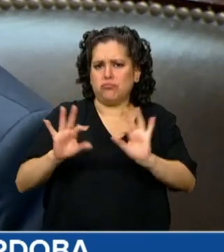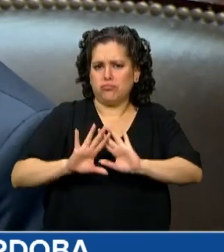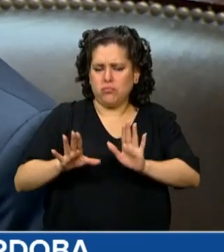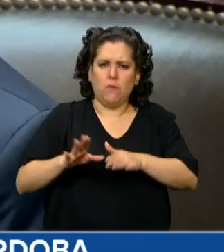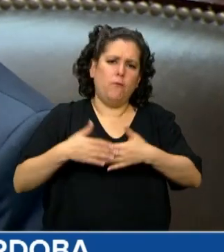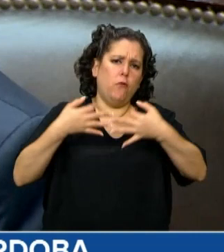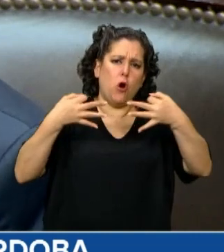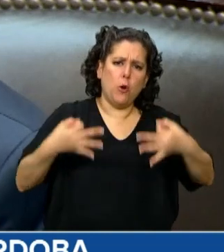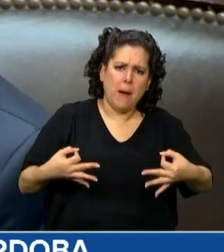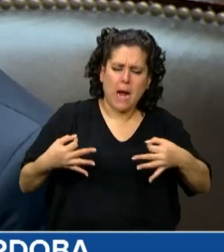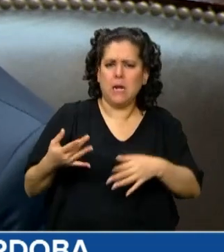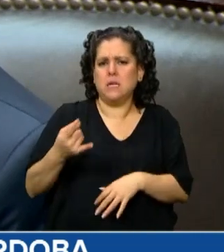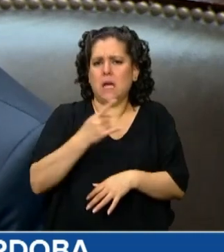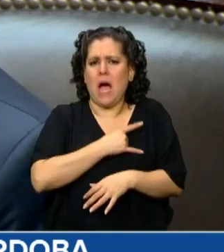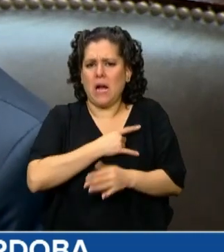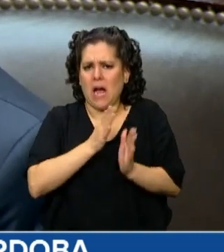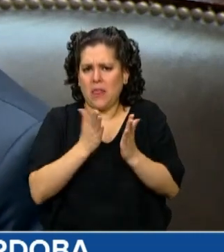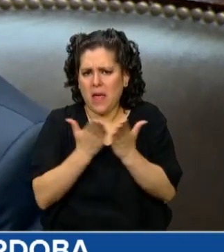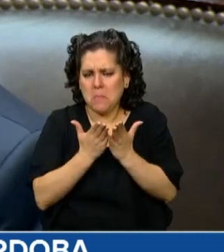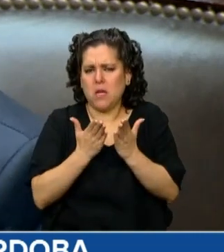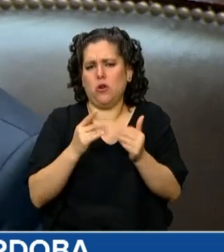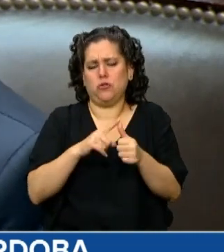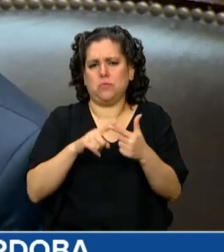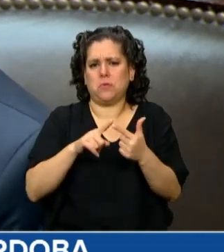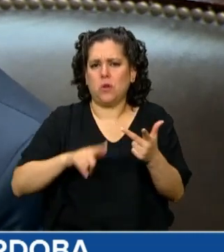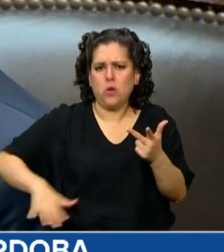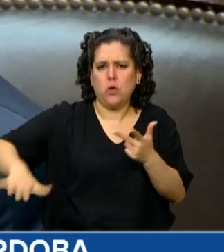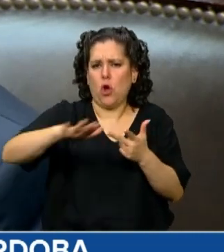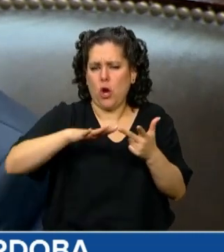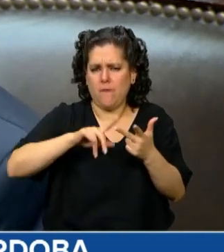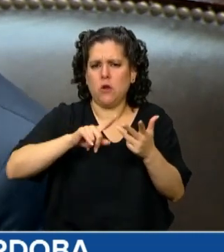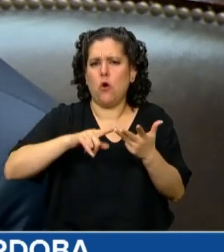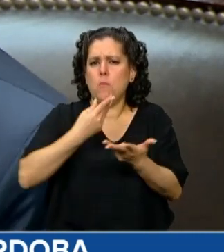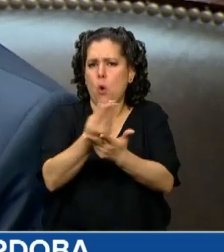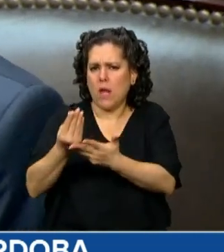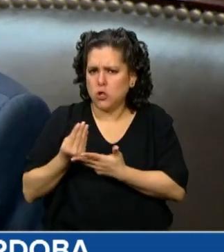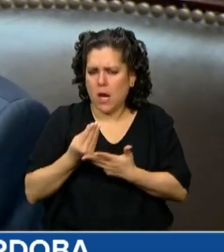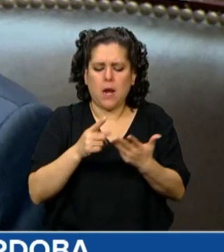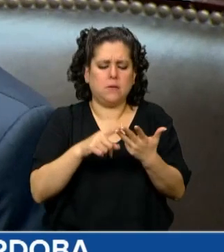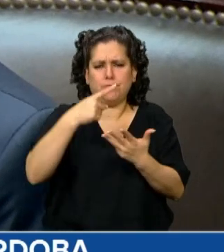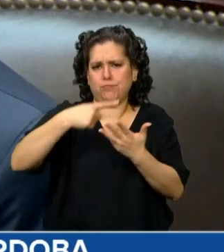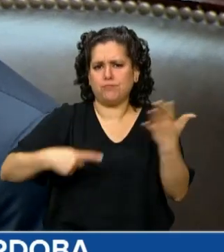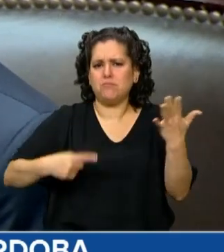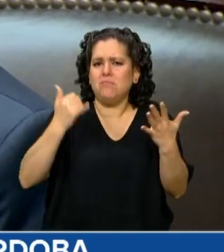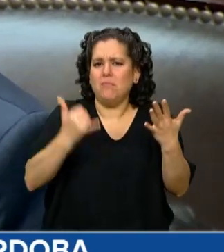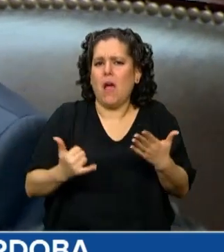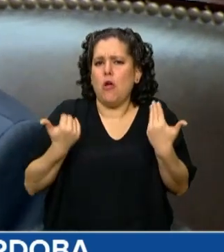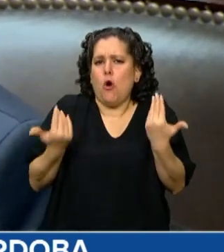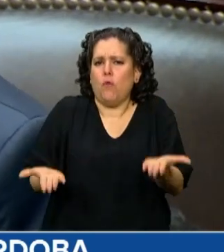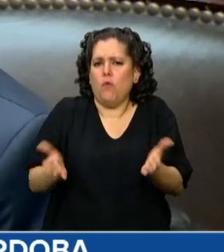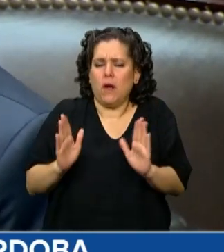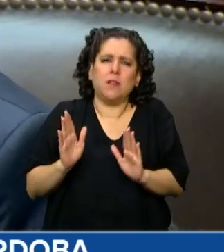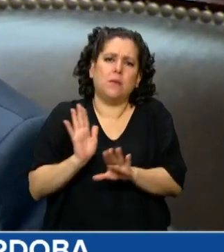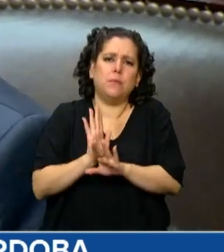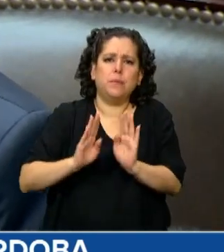formales, académicos, geográficos, poblacionales. Ofrece una